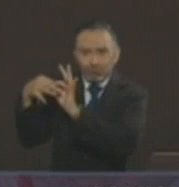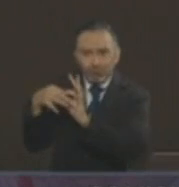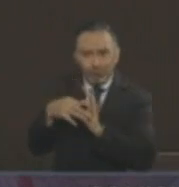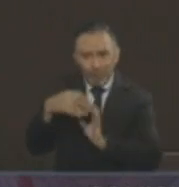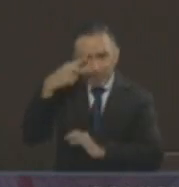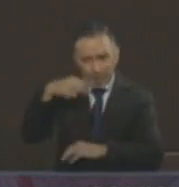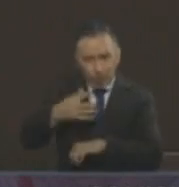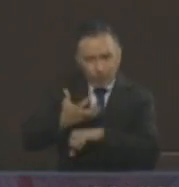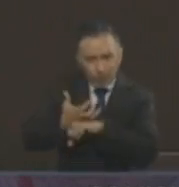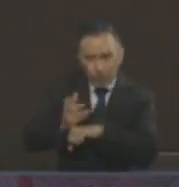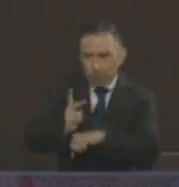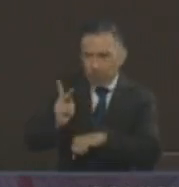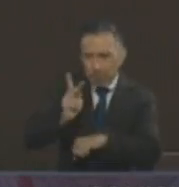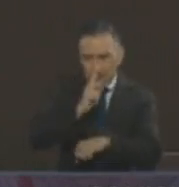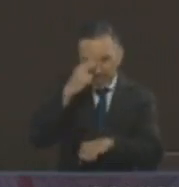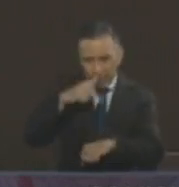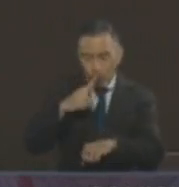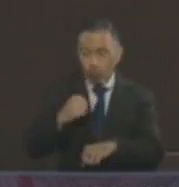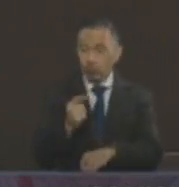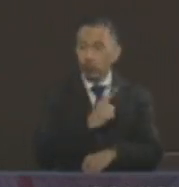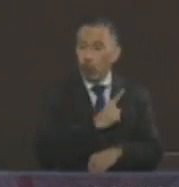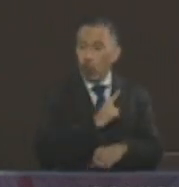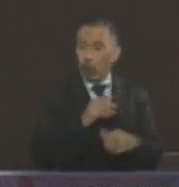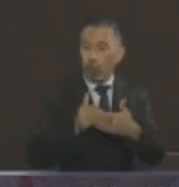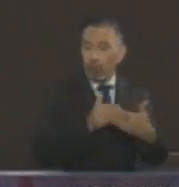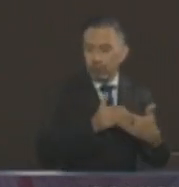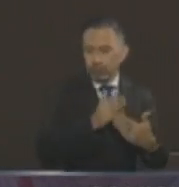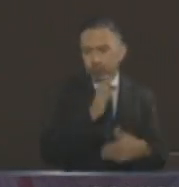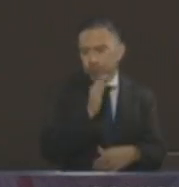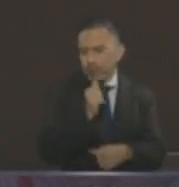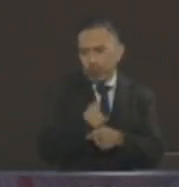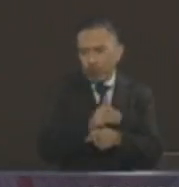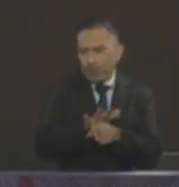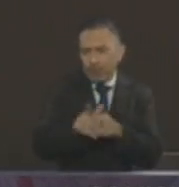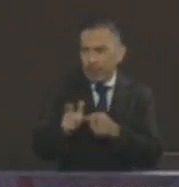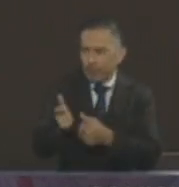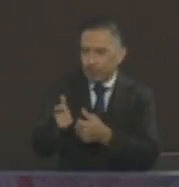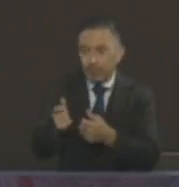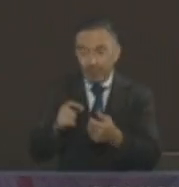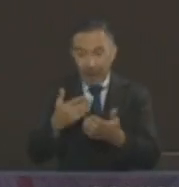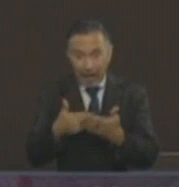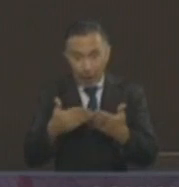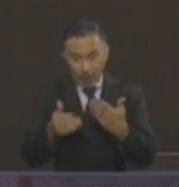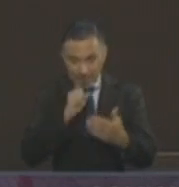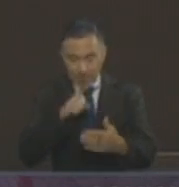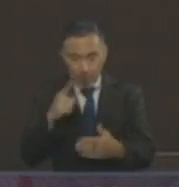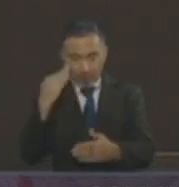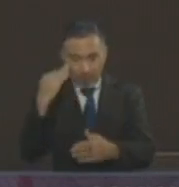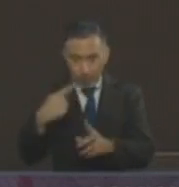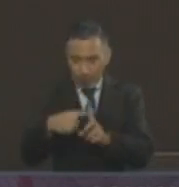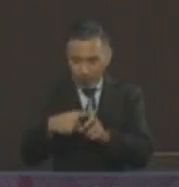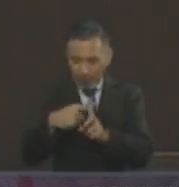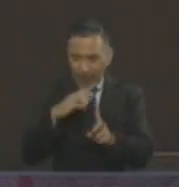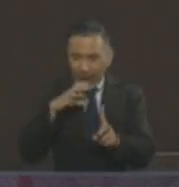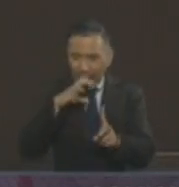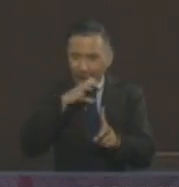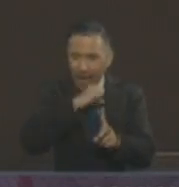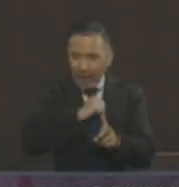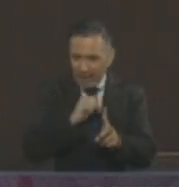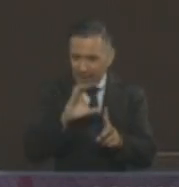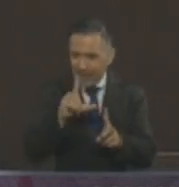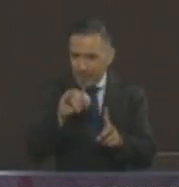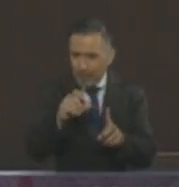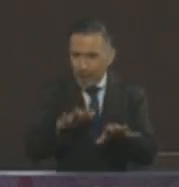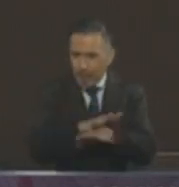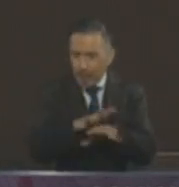Al igual el calentamiento global causante del cambio climático es un tema recurrente que exige y demanda los enfoques